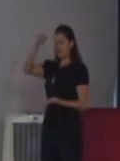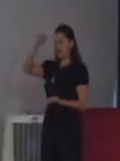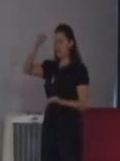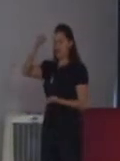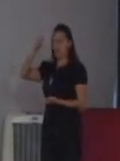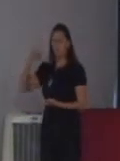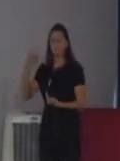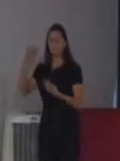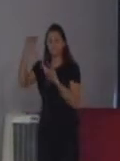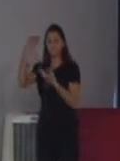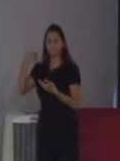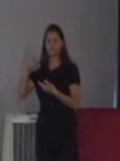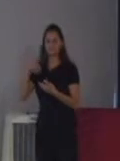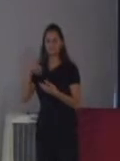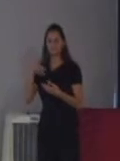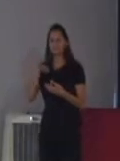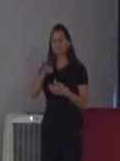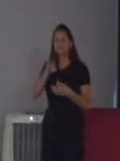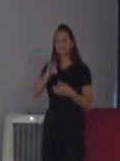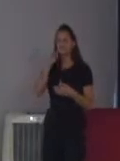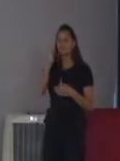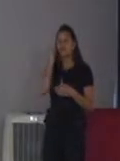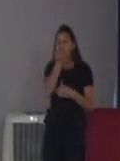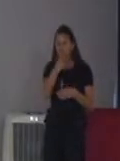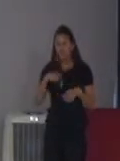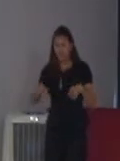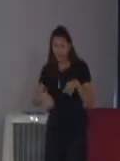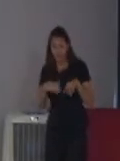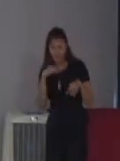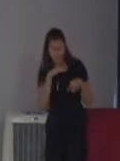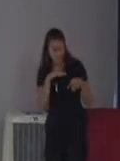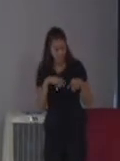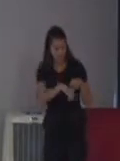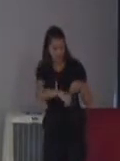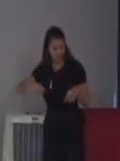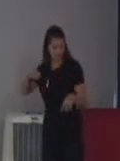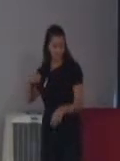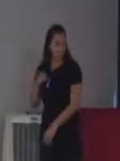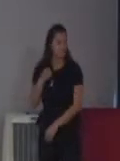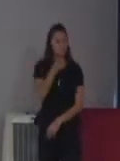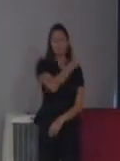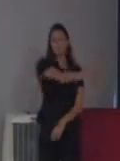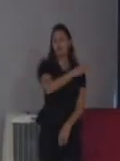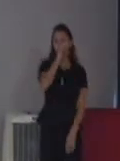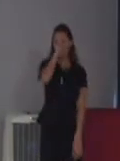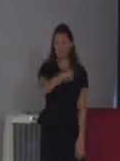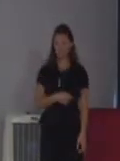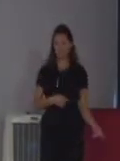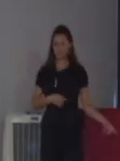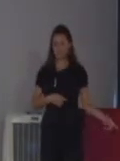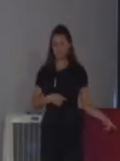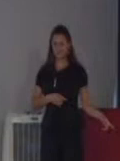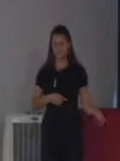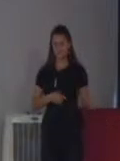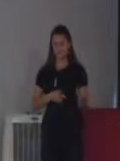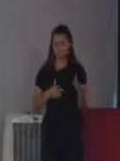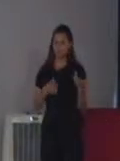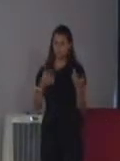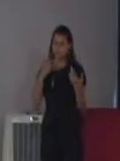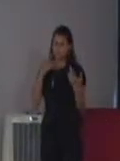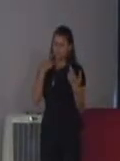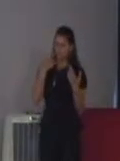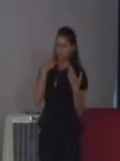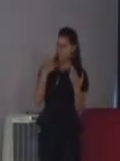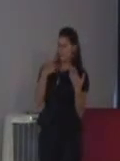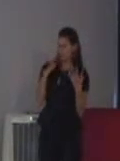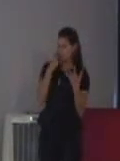para sus soldados que venían de la guerra. O sea, era una estrategia un poco maquiavélica, pero digamos que ahí se reforzó la guerra. Nosotros no estamos tan distantes de